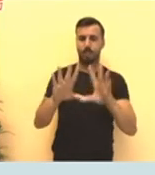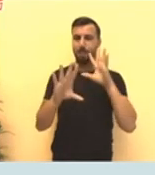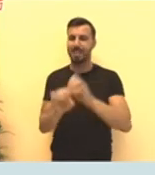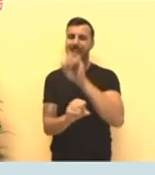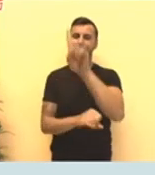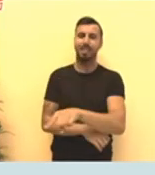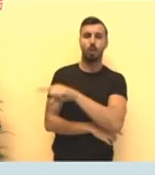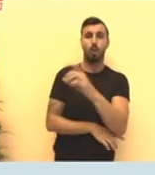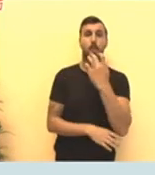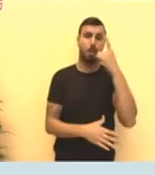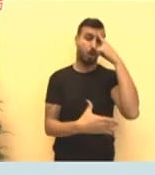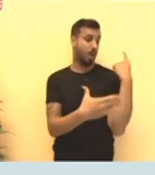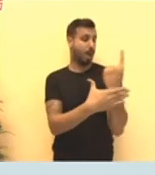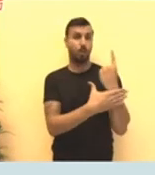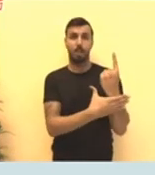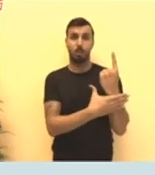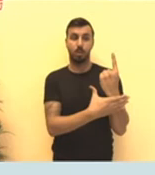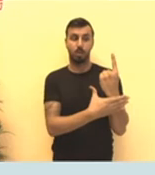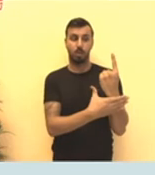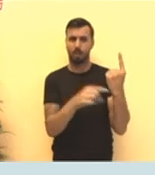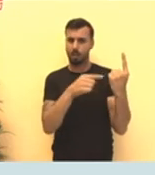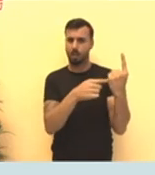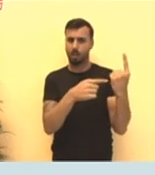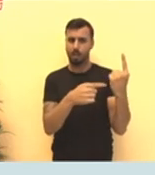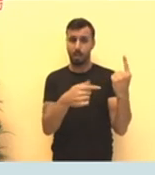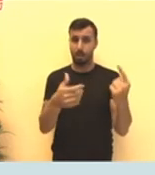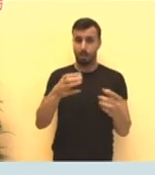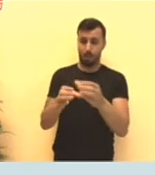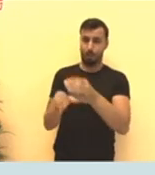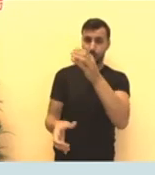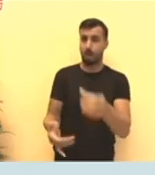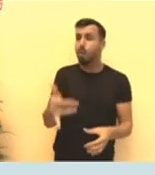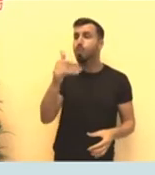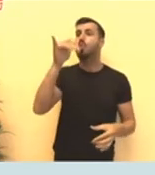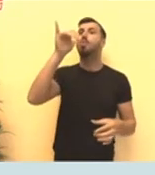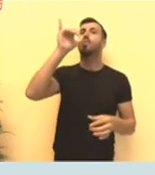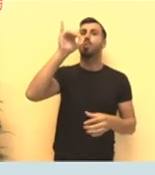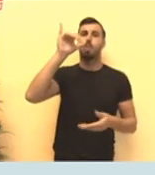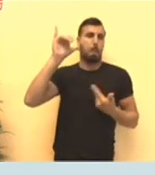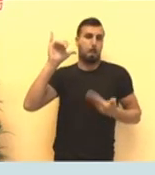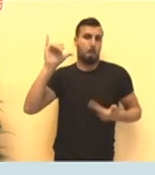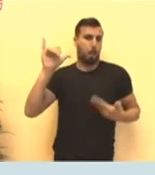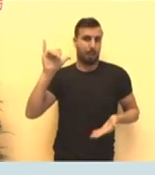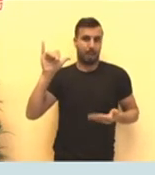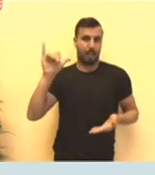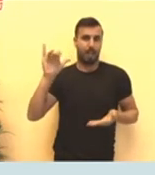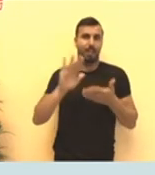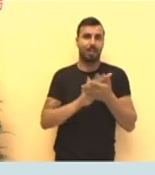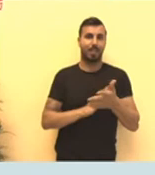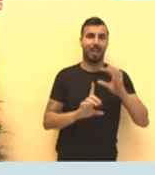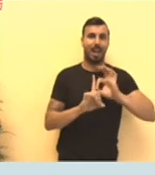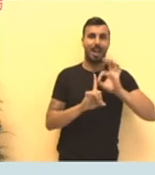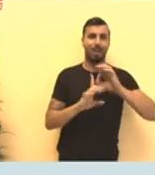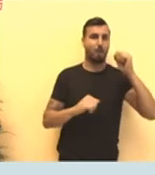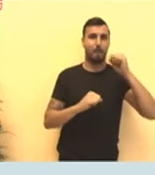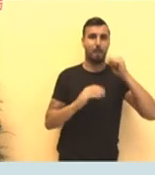una persona con autismo puede beberse lo que haya en esta botella y por eso no se le da el grado máximo, pero dependiendo de su autismo no